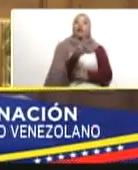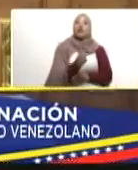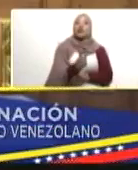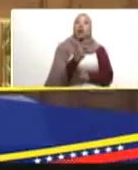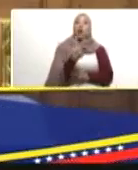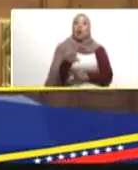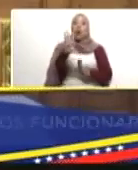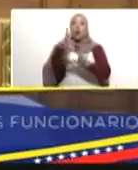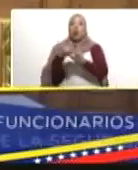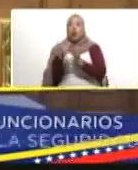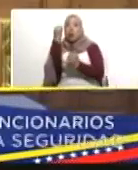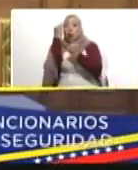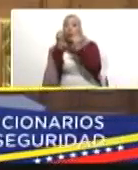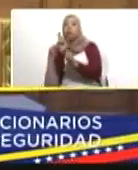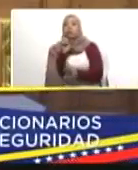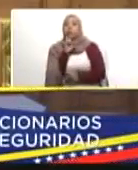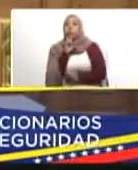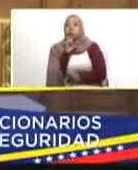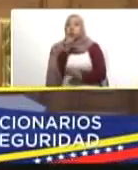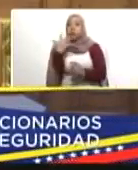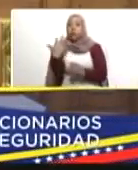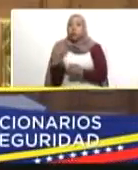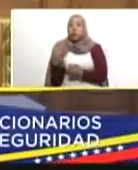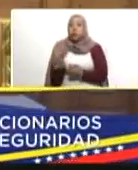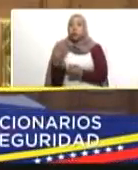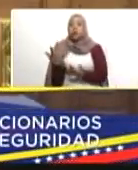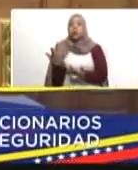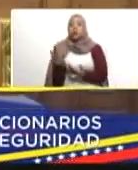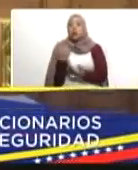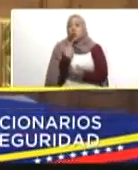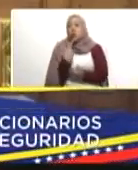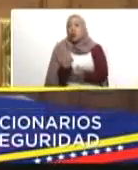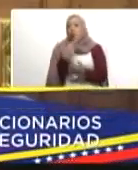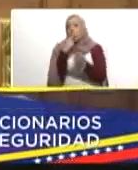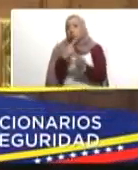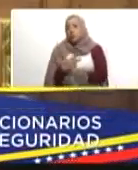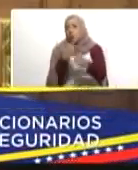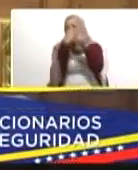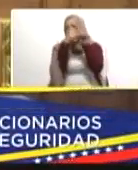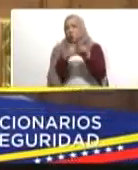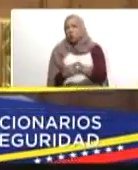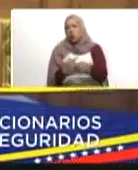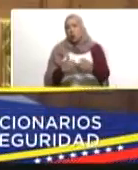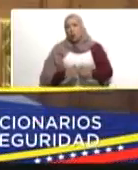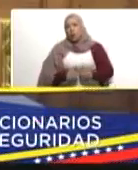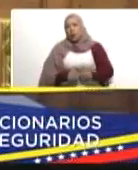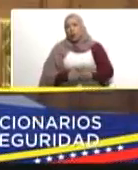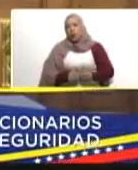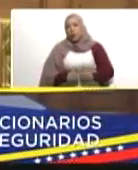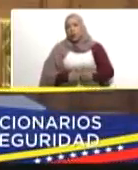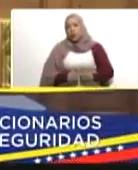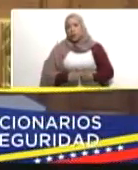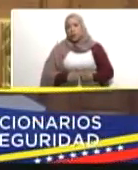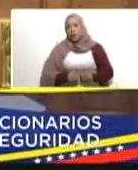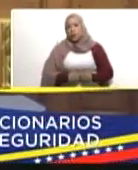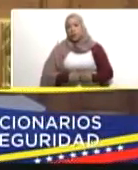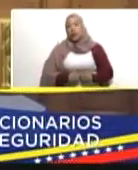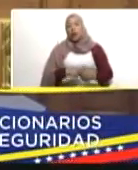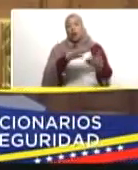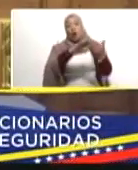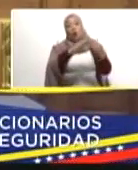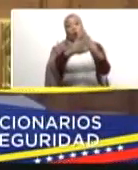extorsiones graves Cuál es el verdadero resultado de todo este esfuerzo que tenemos calles